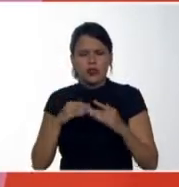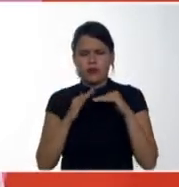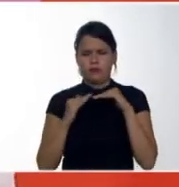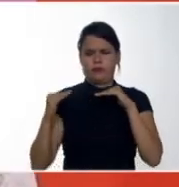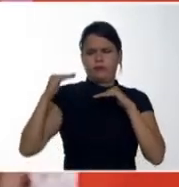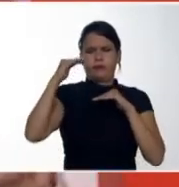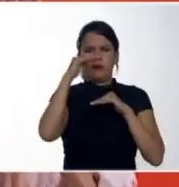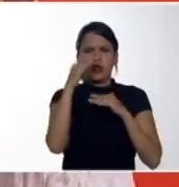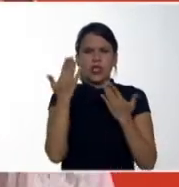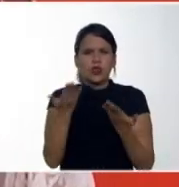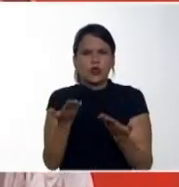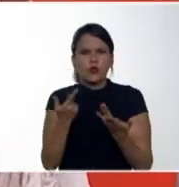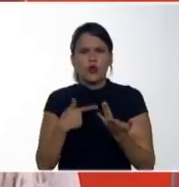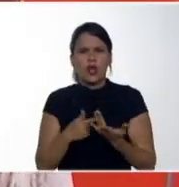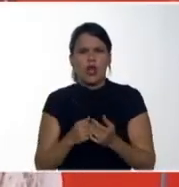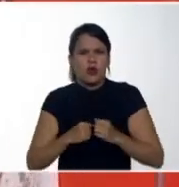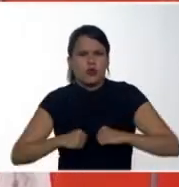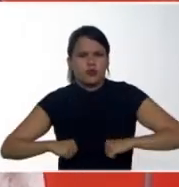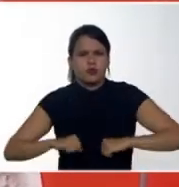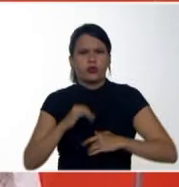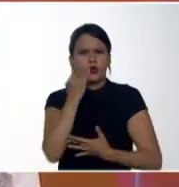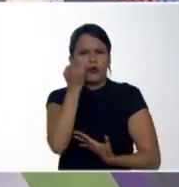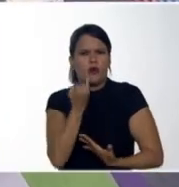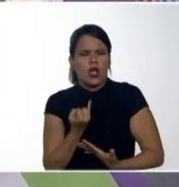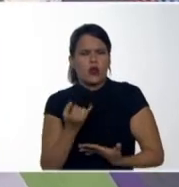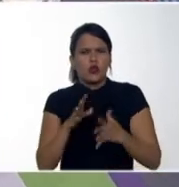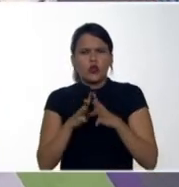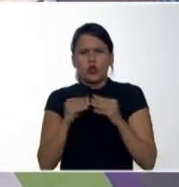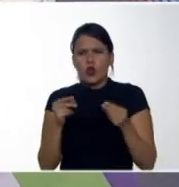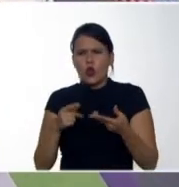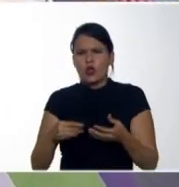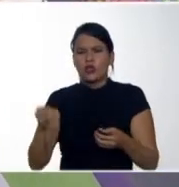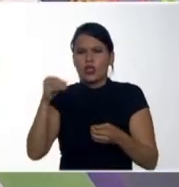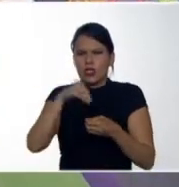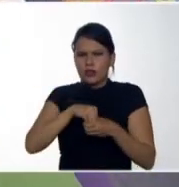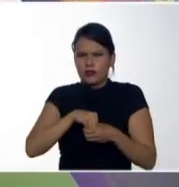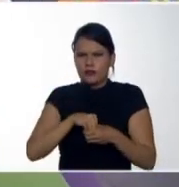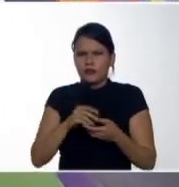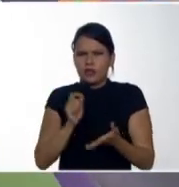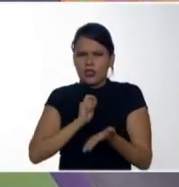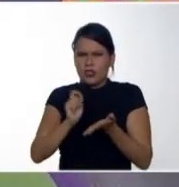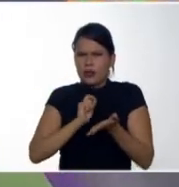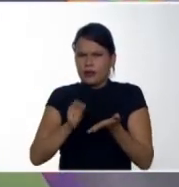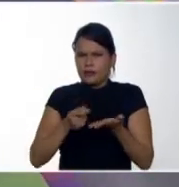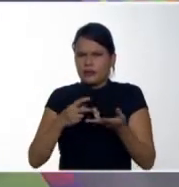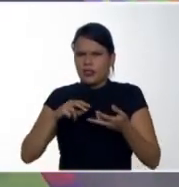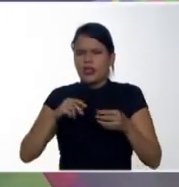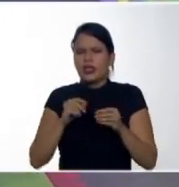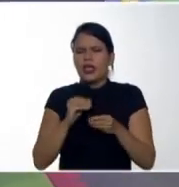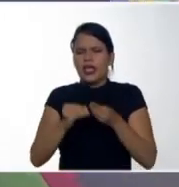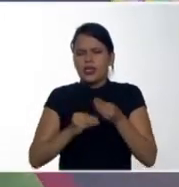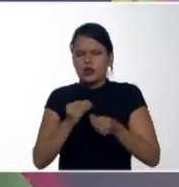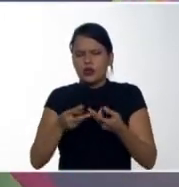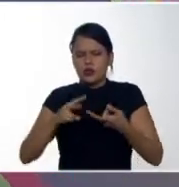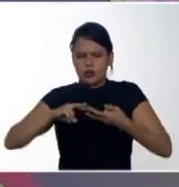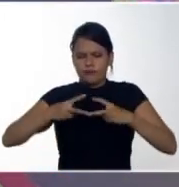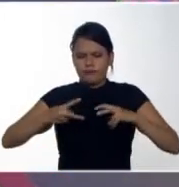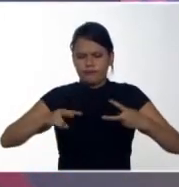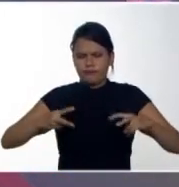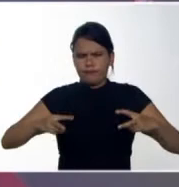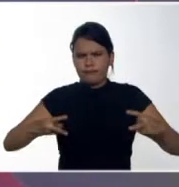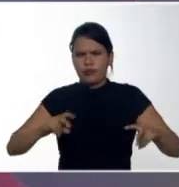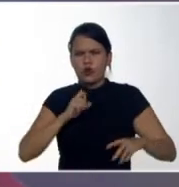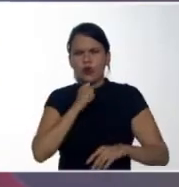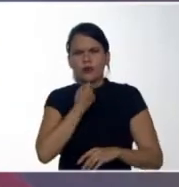estatura, contextura, todo eso está presente y está descrito, establecido en nuestro código